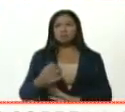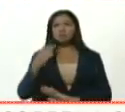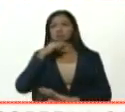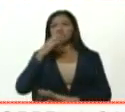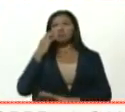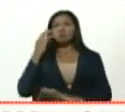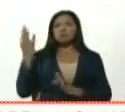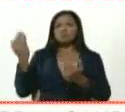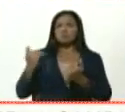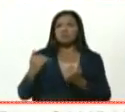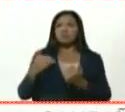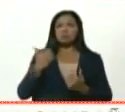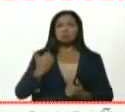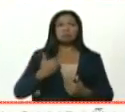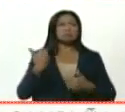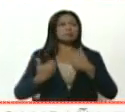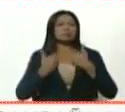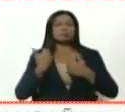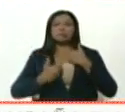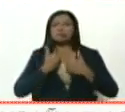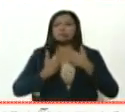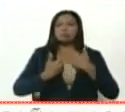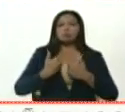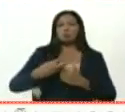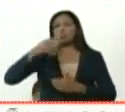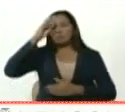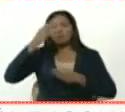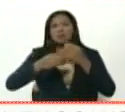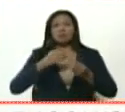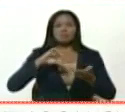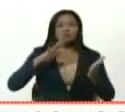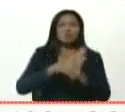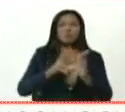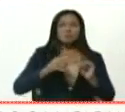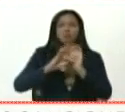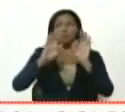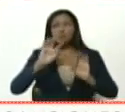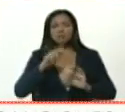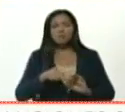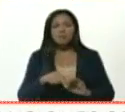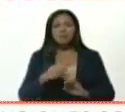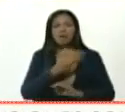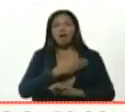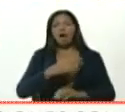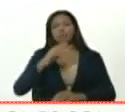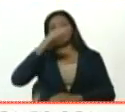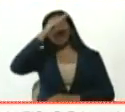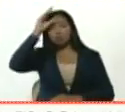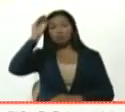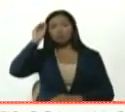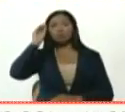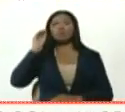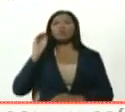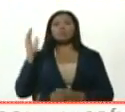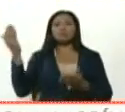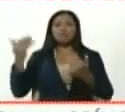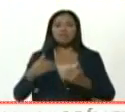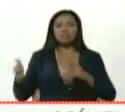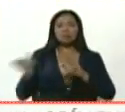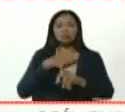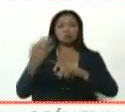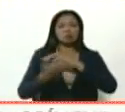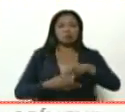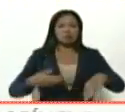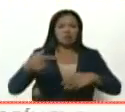vino desesperado por cumplir la Trump y mandar mercenarios que llenen de violencia,